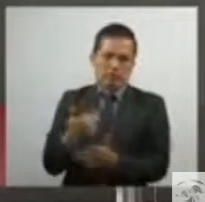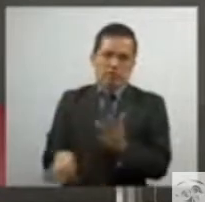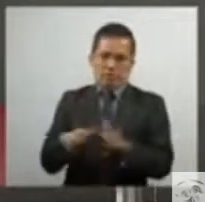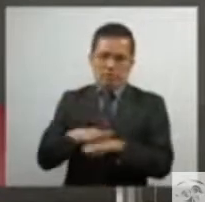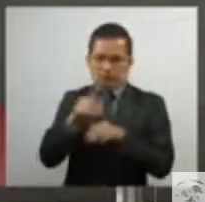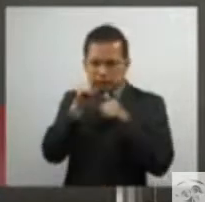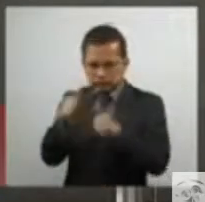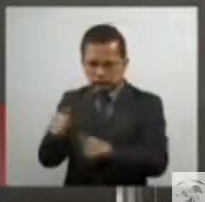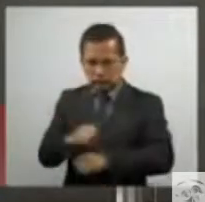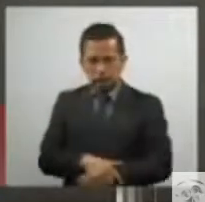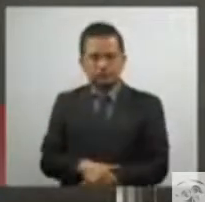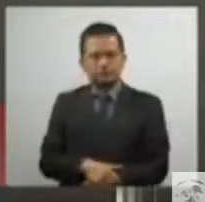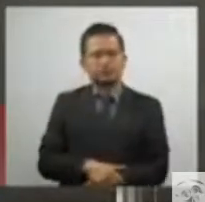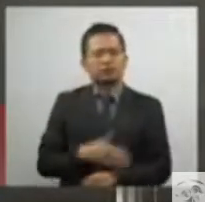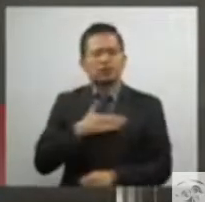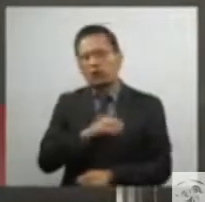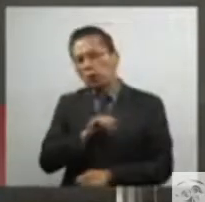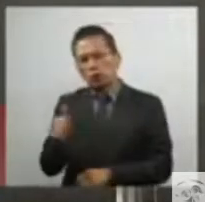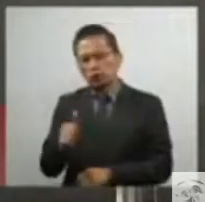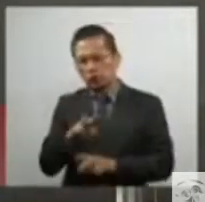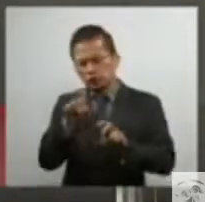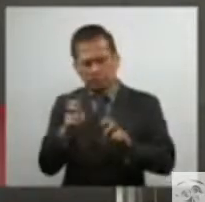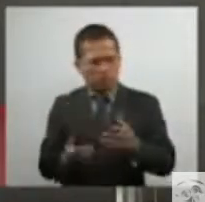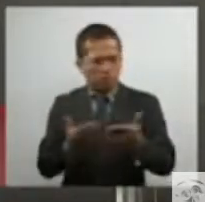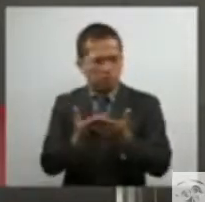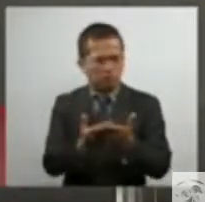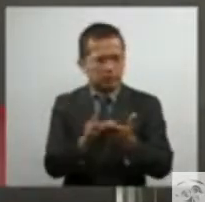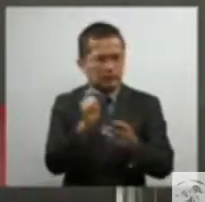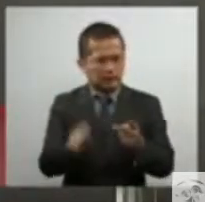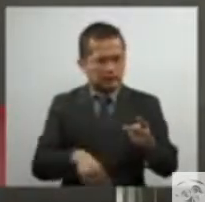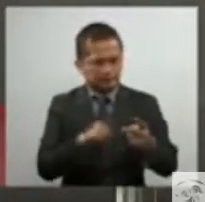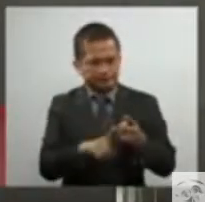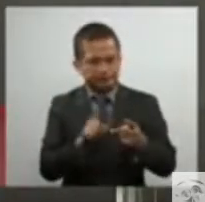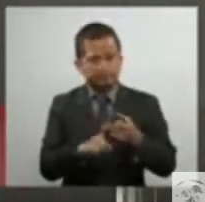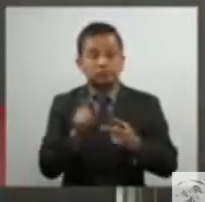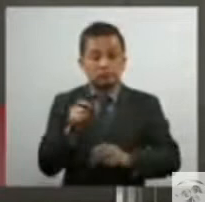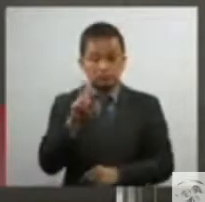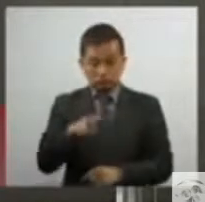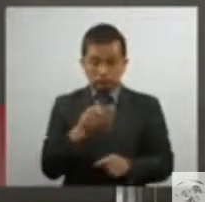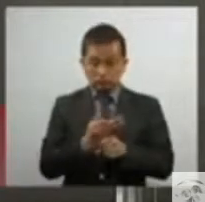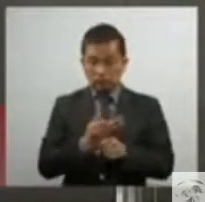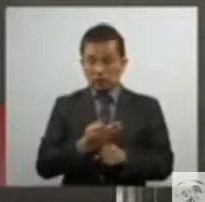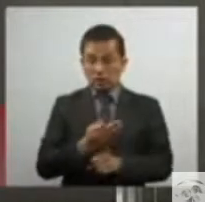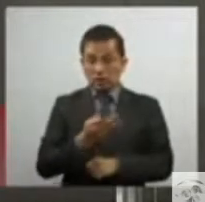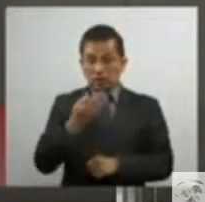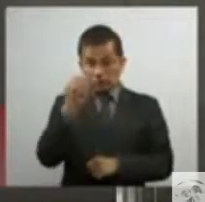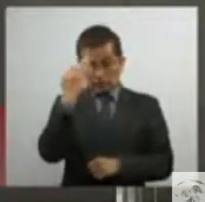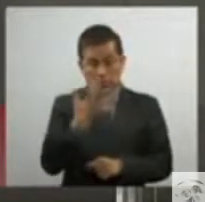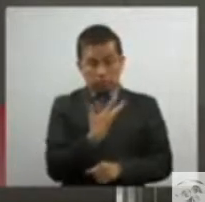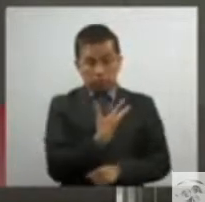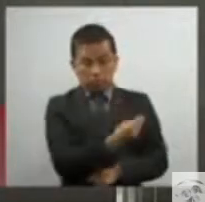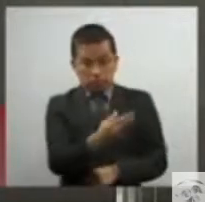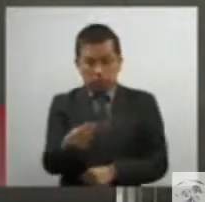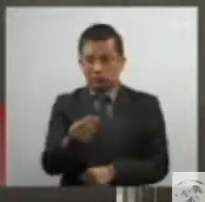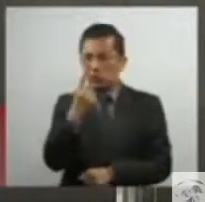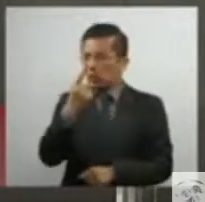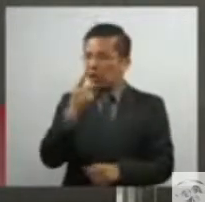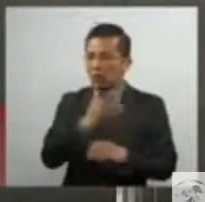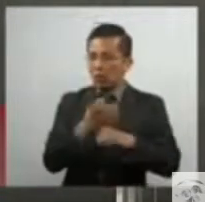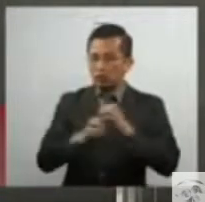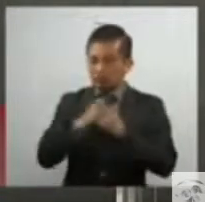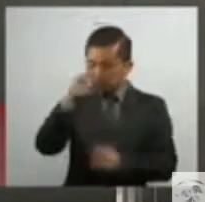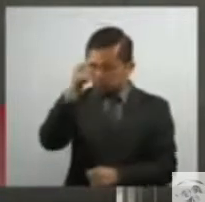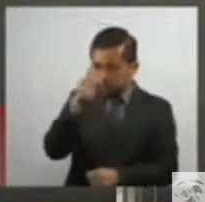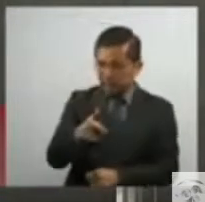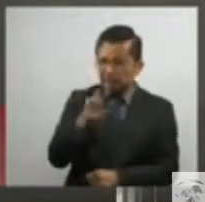tema que ha desnudado con toda su dureza la pandemia: la violencia de género, que ha incrementado la